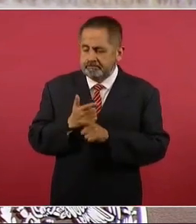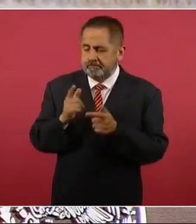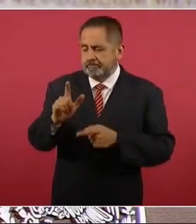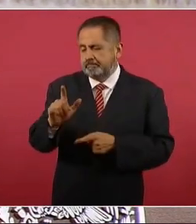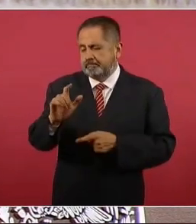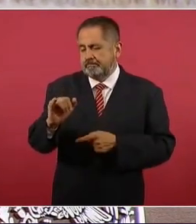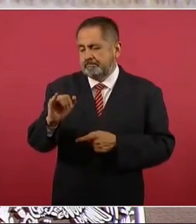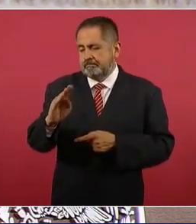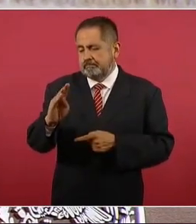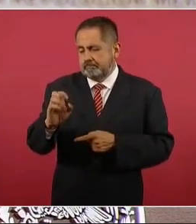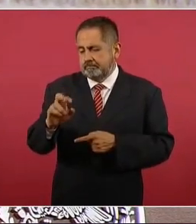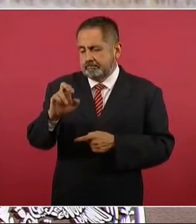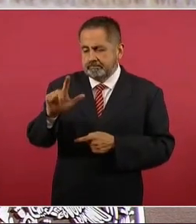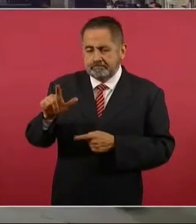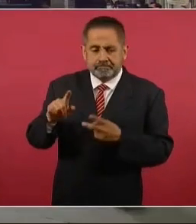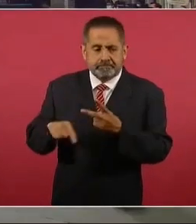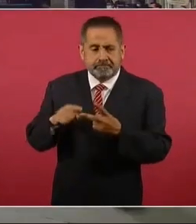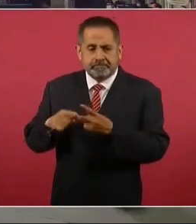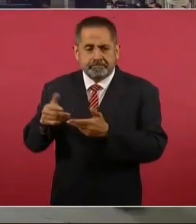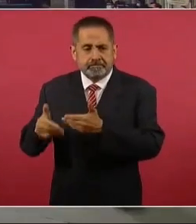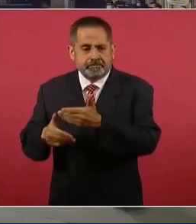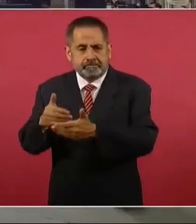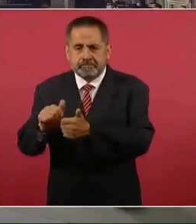liberalismo, progresismo,